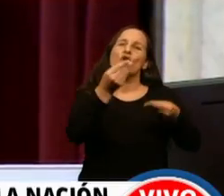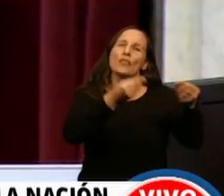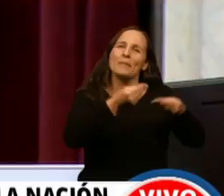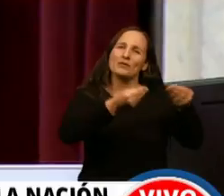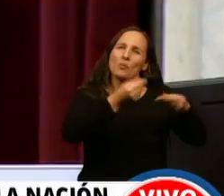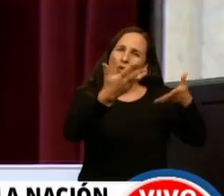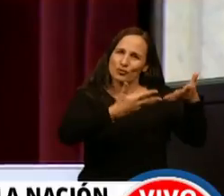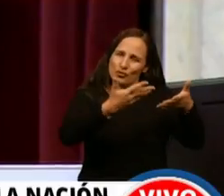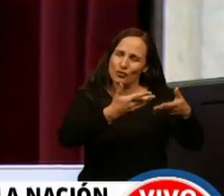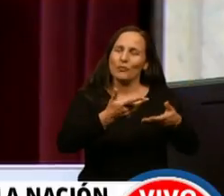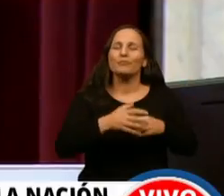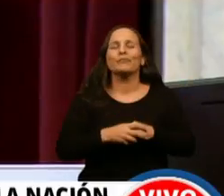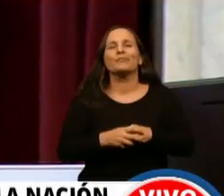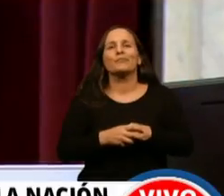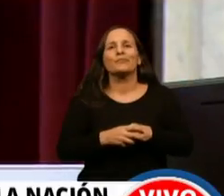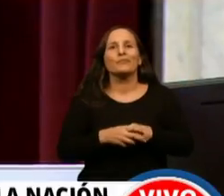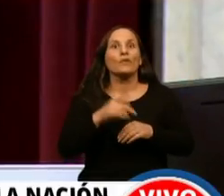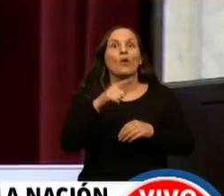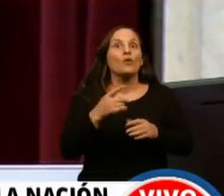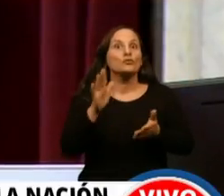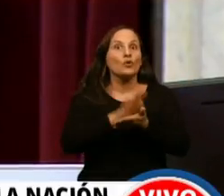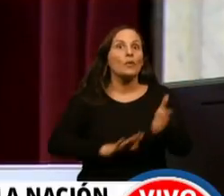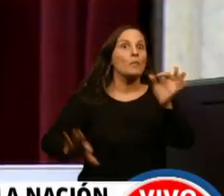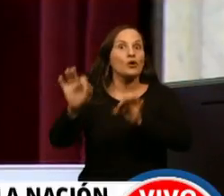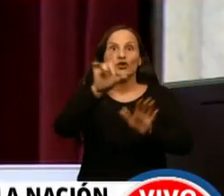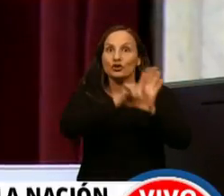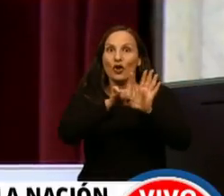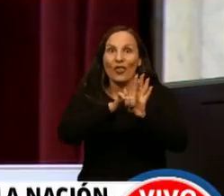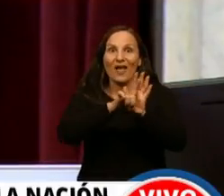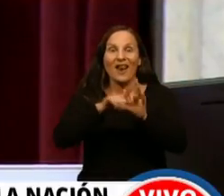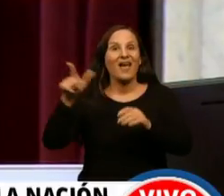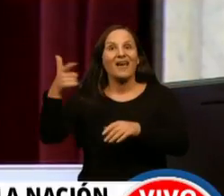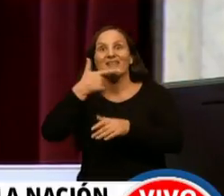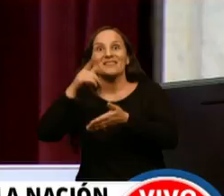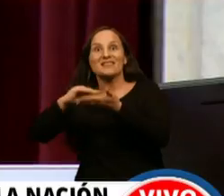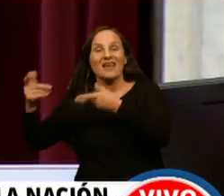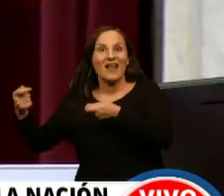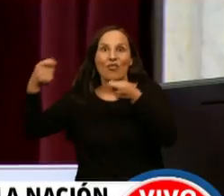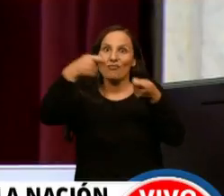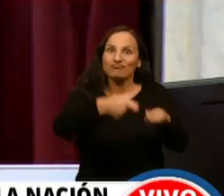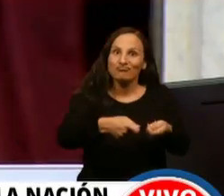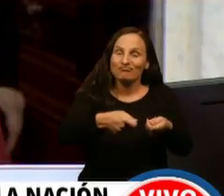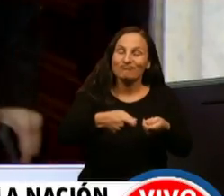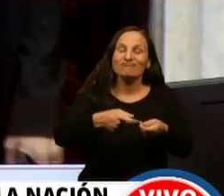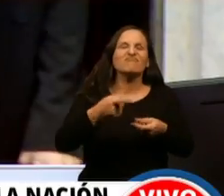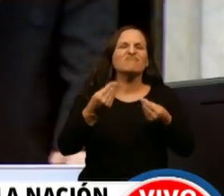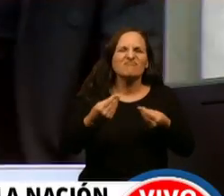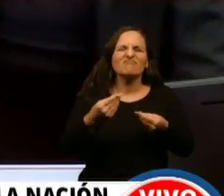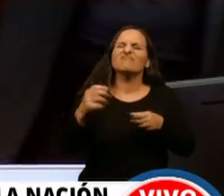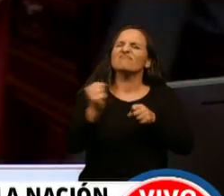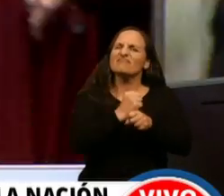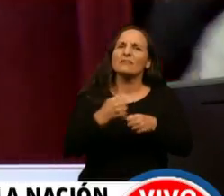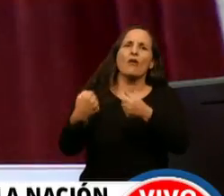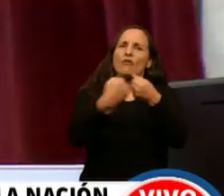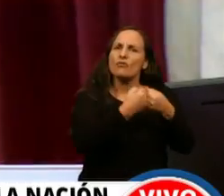hacienda recaído en el proyecto de ley venido en revisión del honorable senado por el que se aprueba el